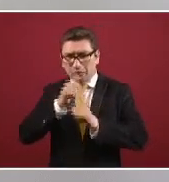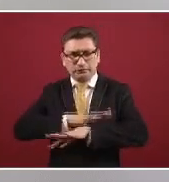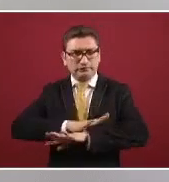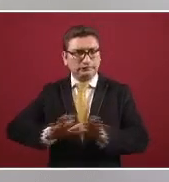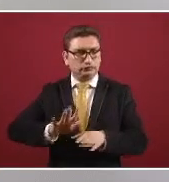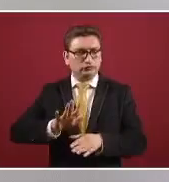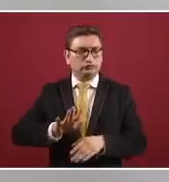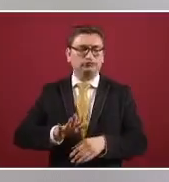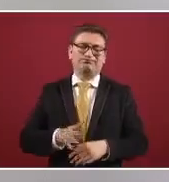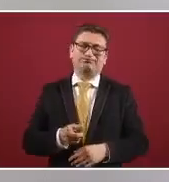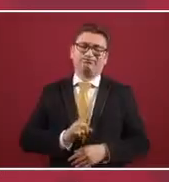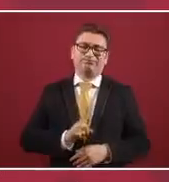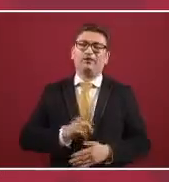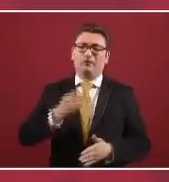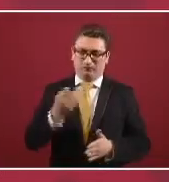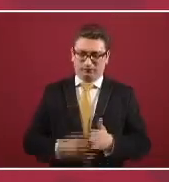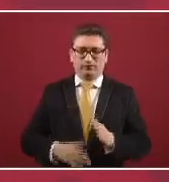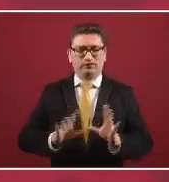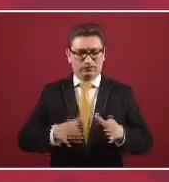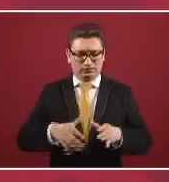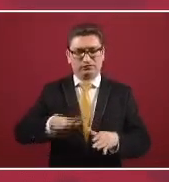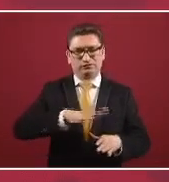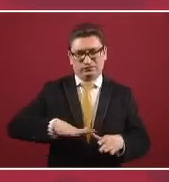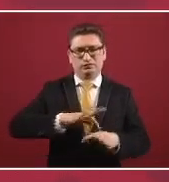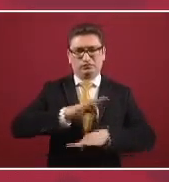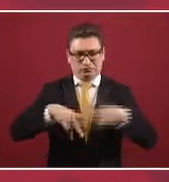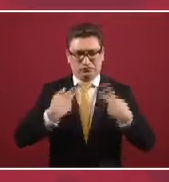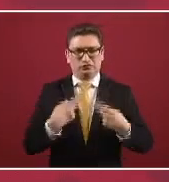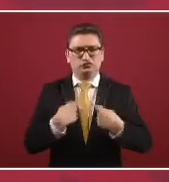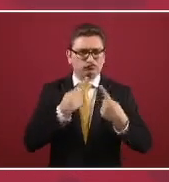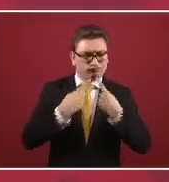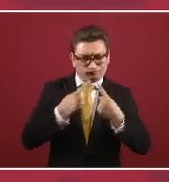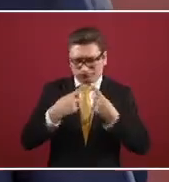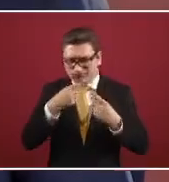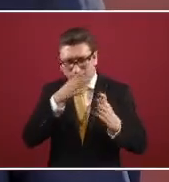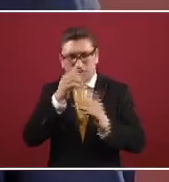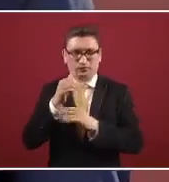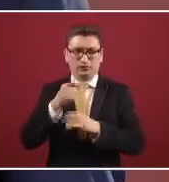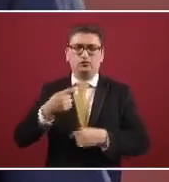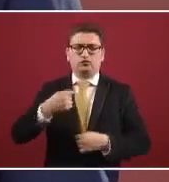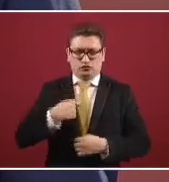gente. Entonces, me he reunido desde luego con los gobernadores,